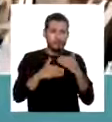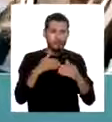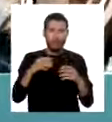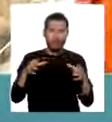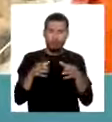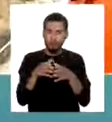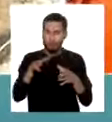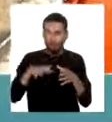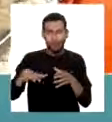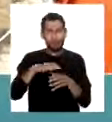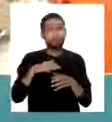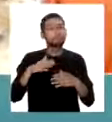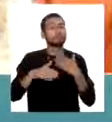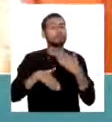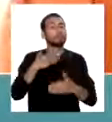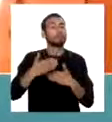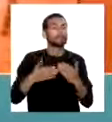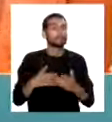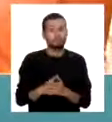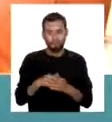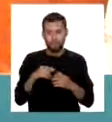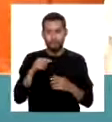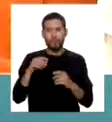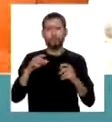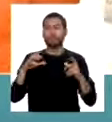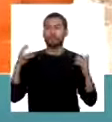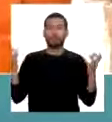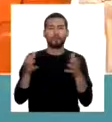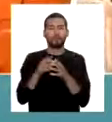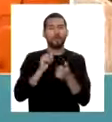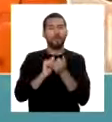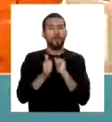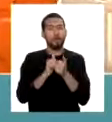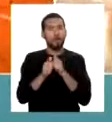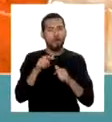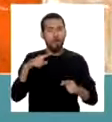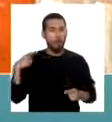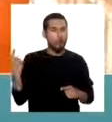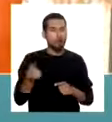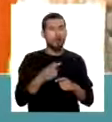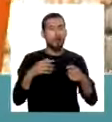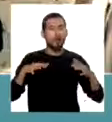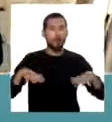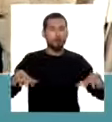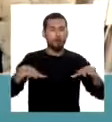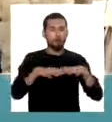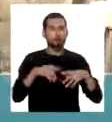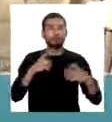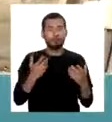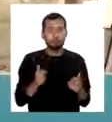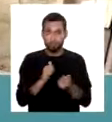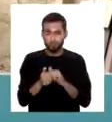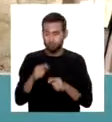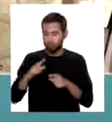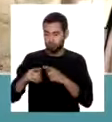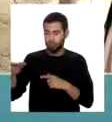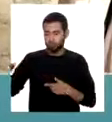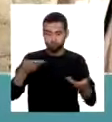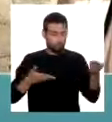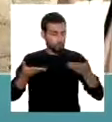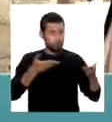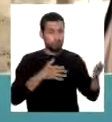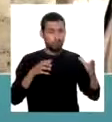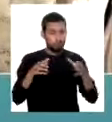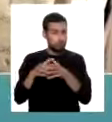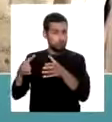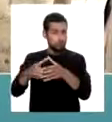gabinete y campo, y luego ellos llegan a un concurso público, que son, digamos, concursos públicos donde se presentan muchos grupos de interés,